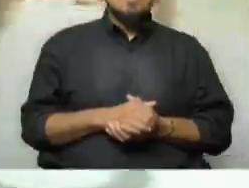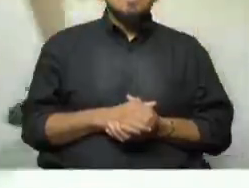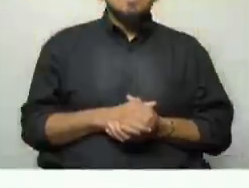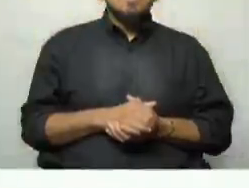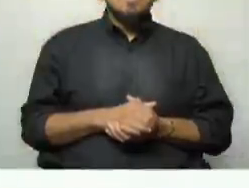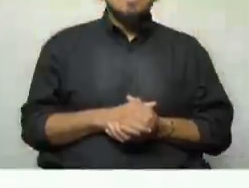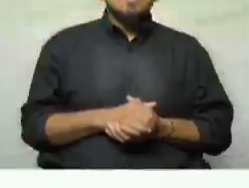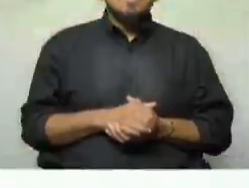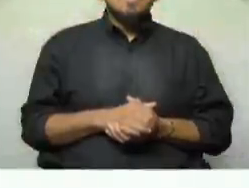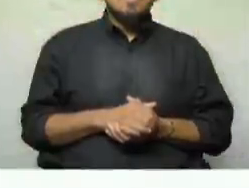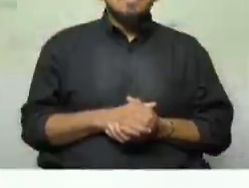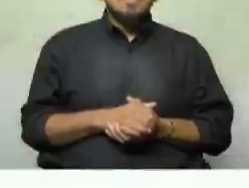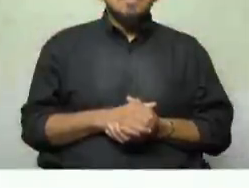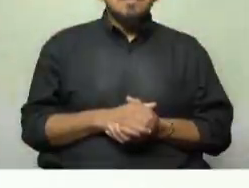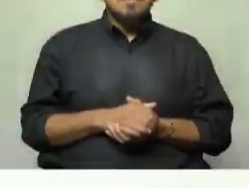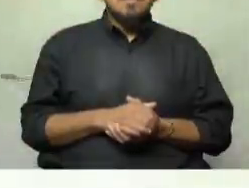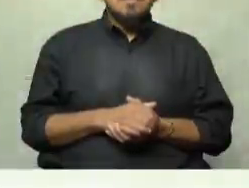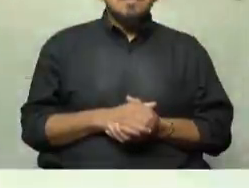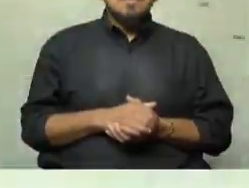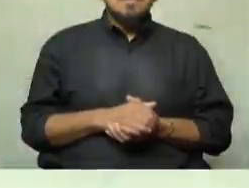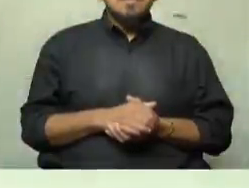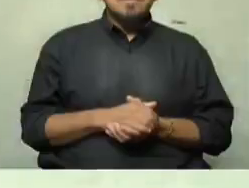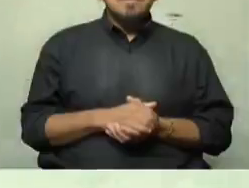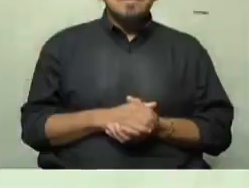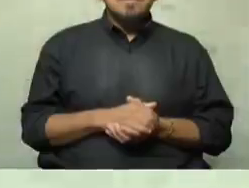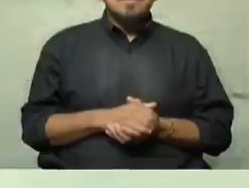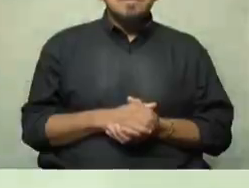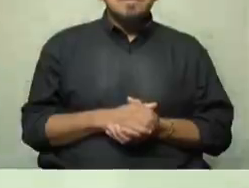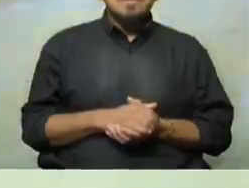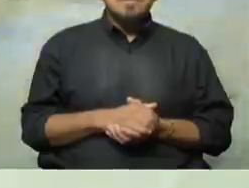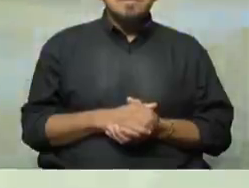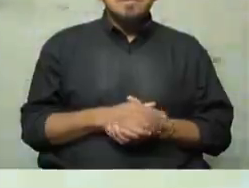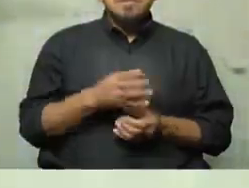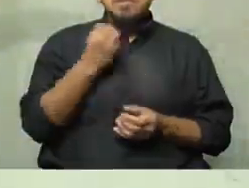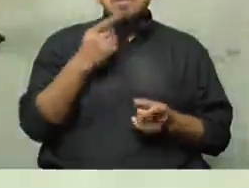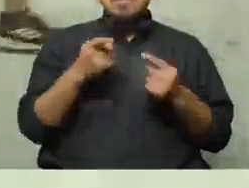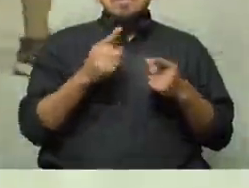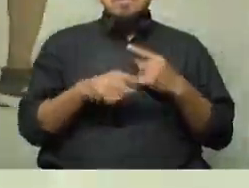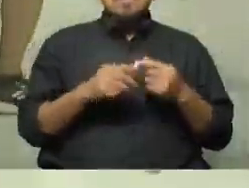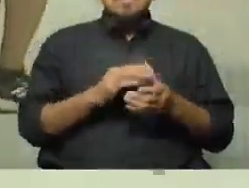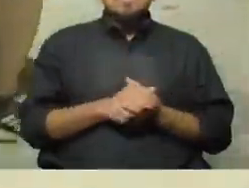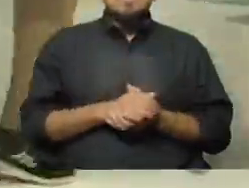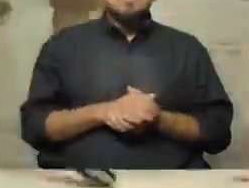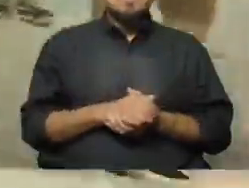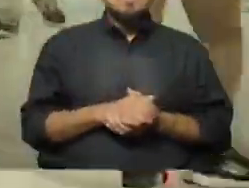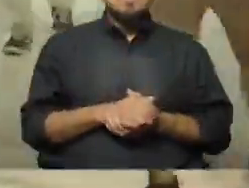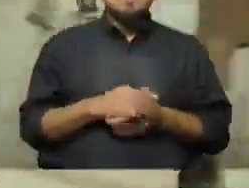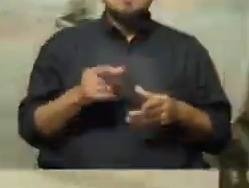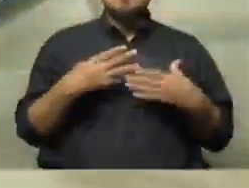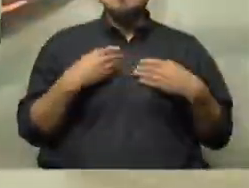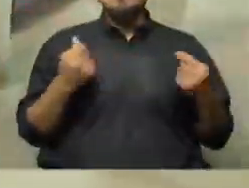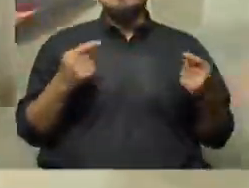el grupo que estamos viendo. Buenas, ¿cómo estás? Bien, gozadísima, ¿tú? ¿Cómo se está viviendo